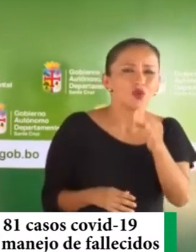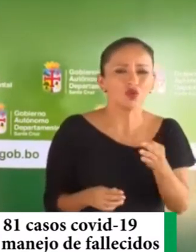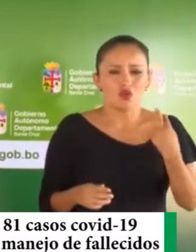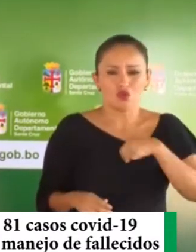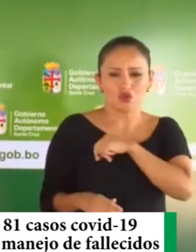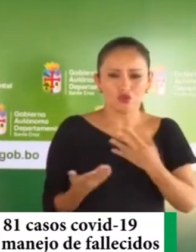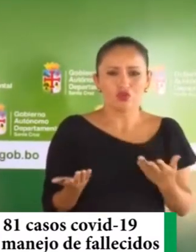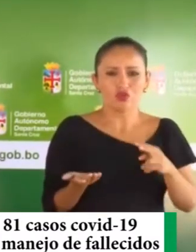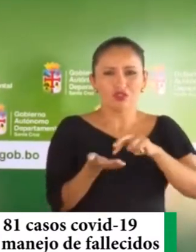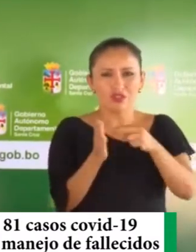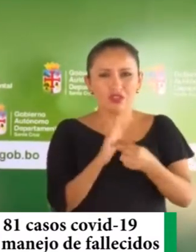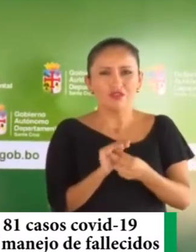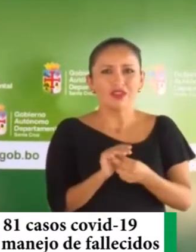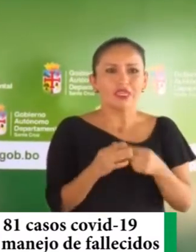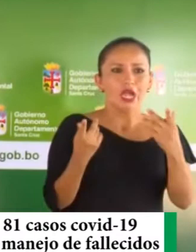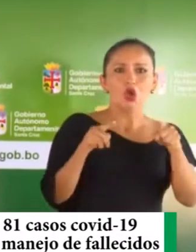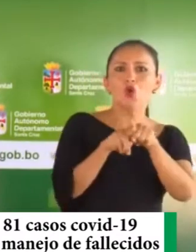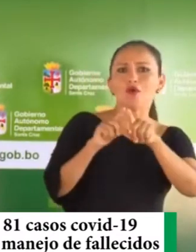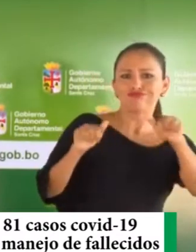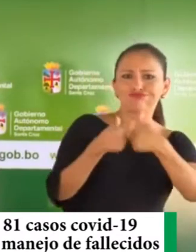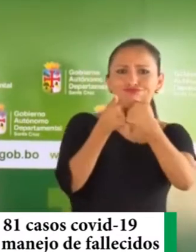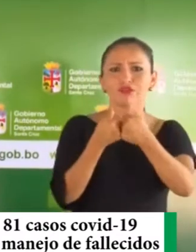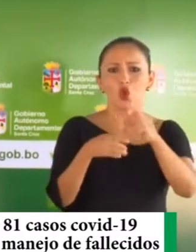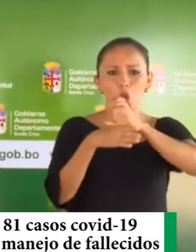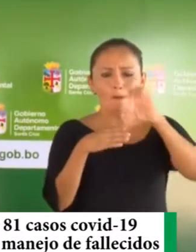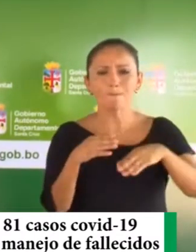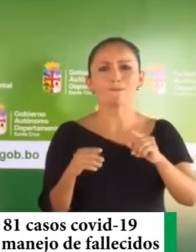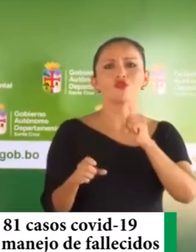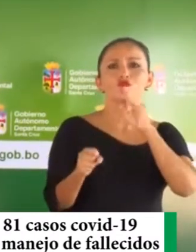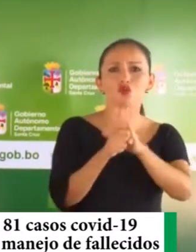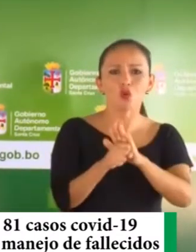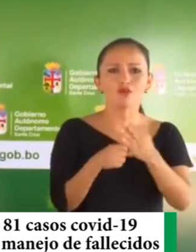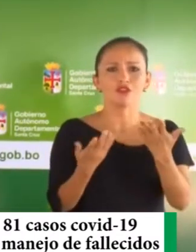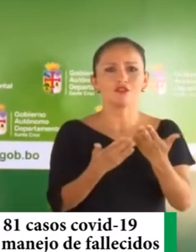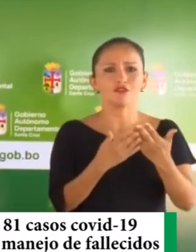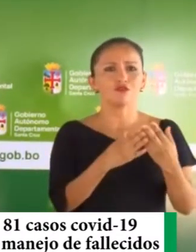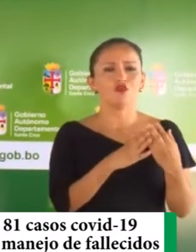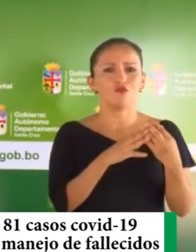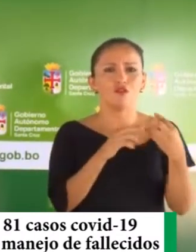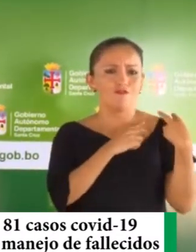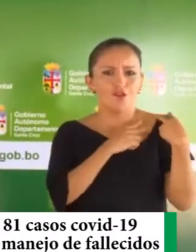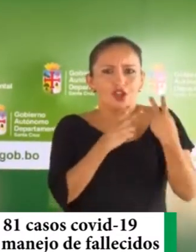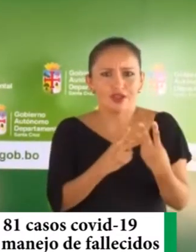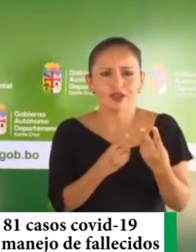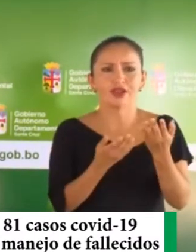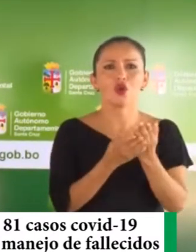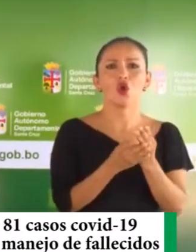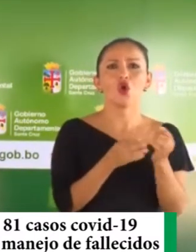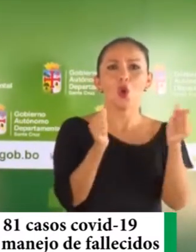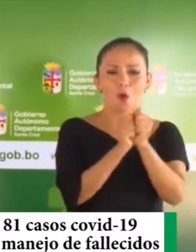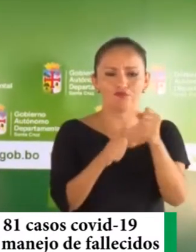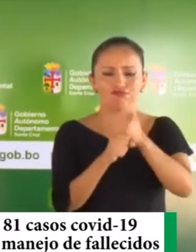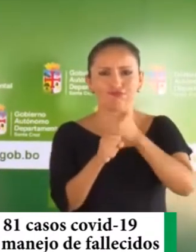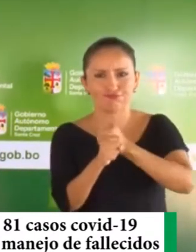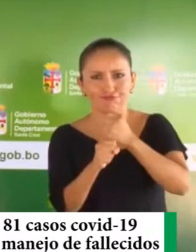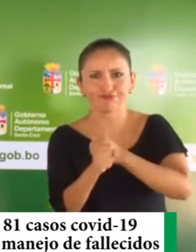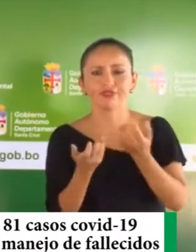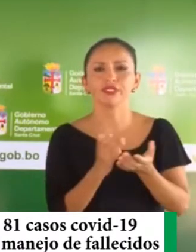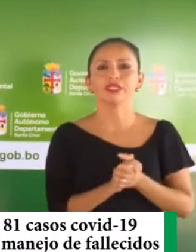ponen en el reto de cumplir con nuestro compromiso, con nuestra vocación, con nuestro trabajo.